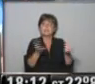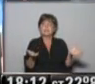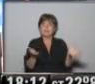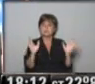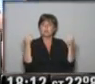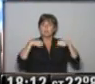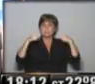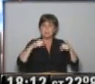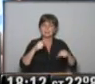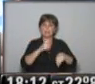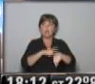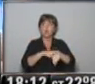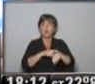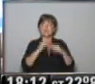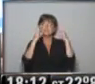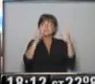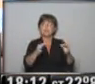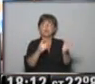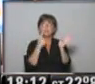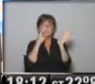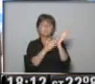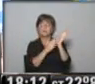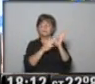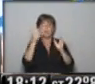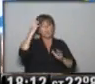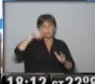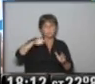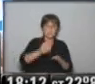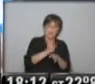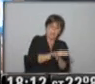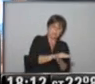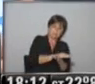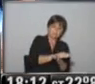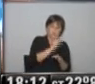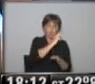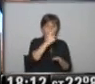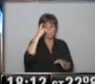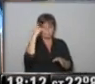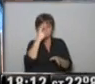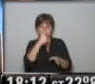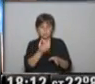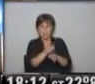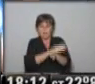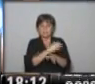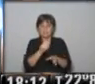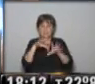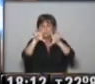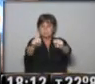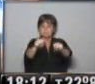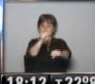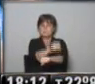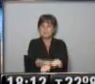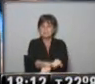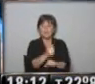ver a qué hora le llegaron las pruebas al juez, o si le llegó antes, o si le llegó 10 minutos antes que lo detenga. Eso ya es un